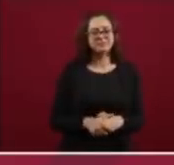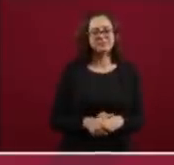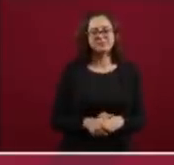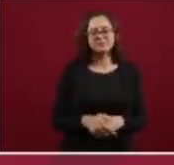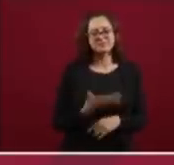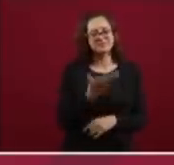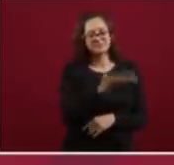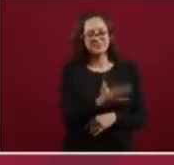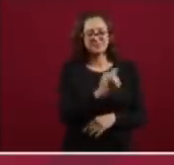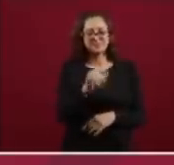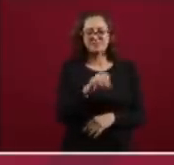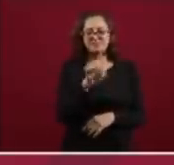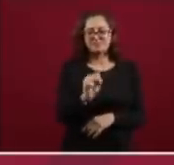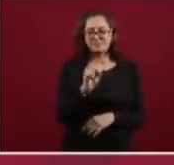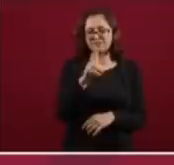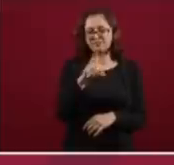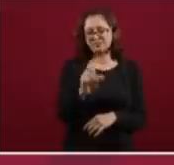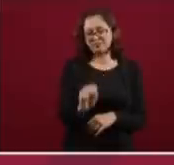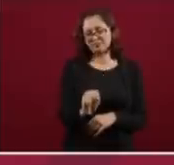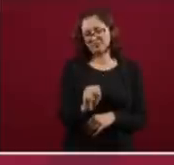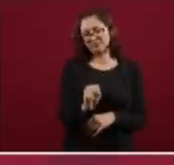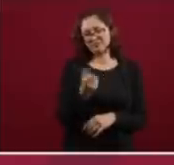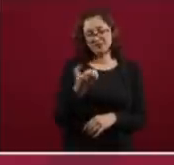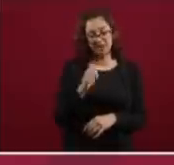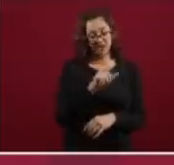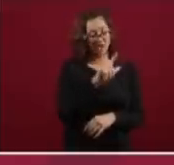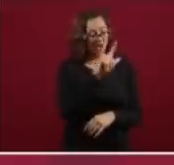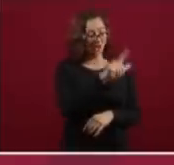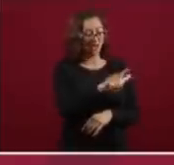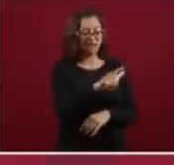jesús es